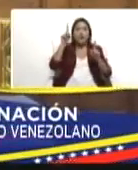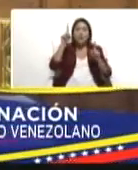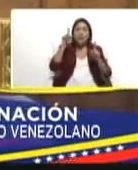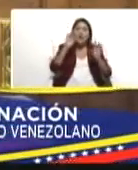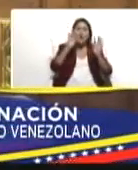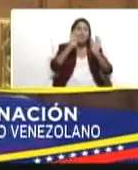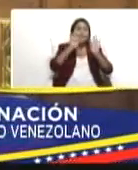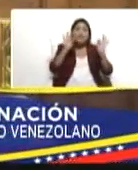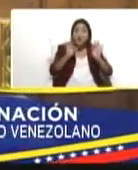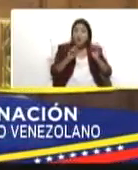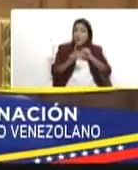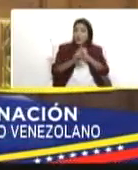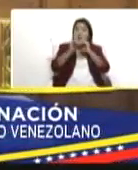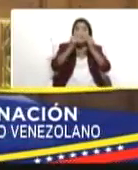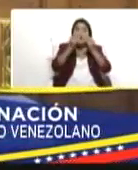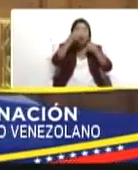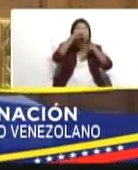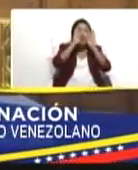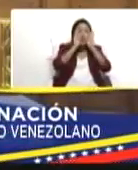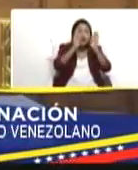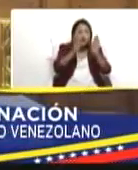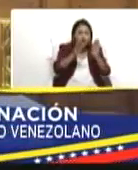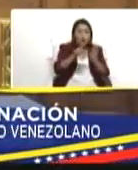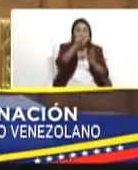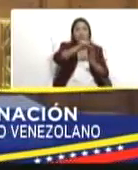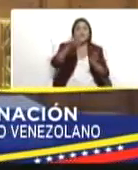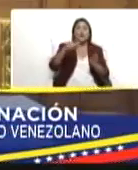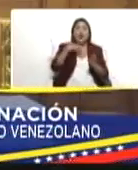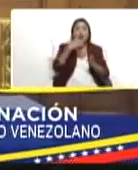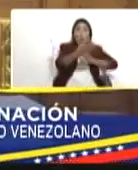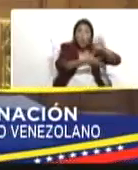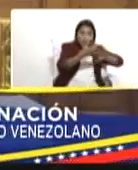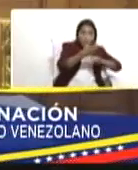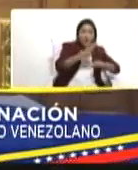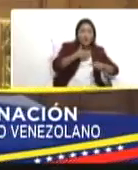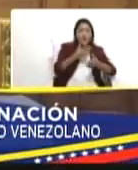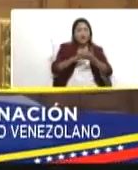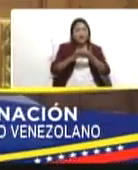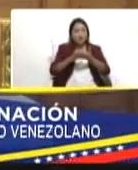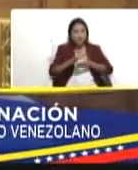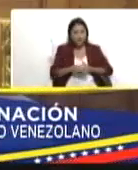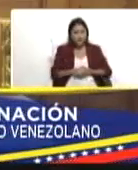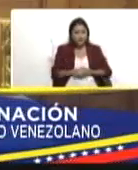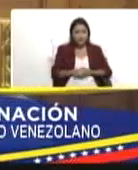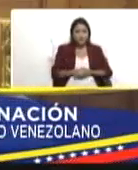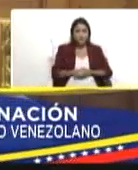a nuestro pueblo y resolver sus necesidades en el